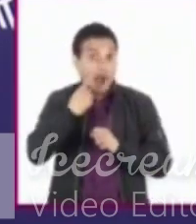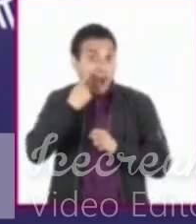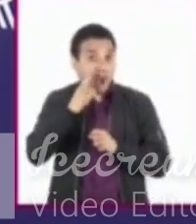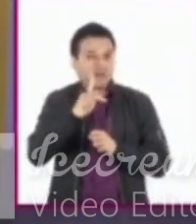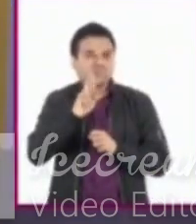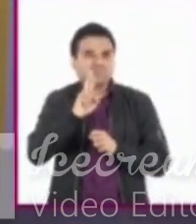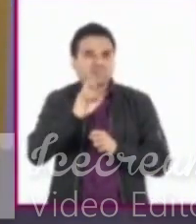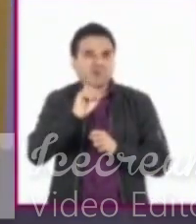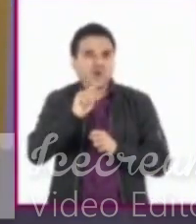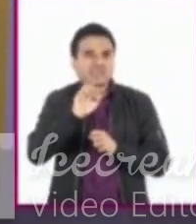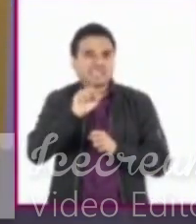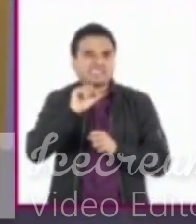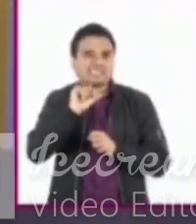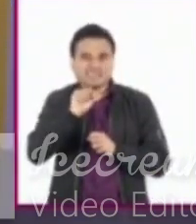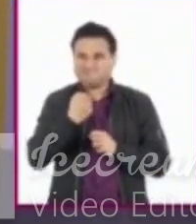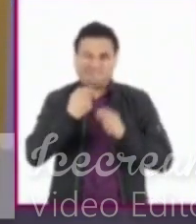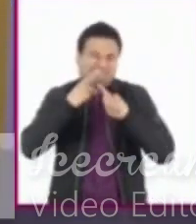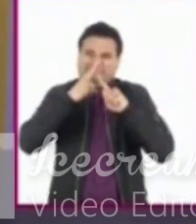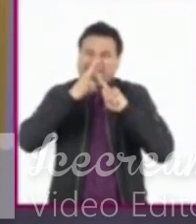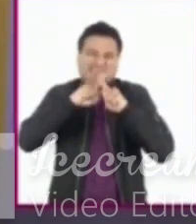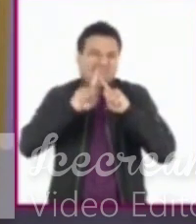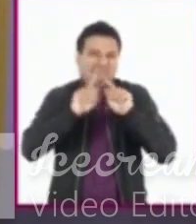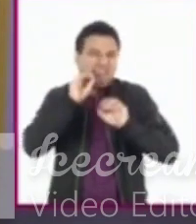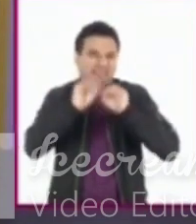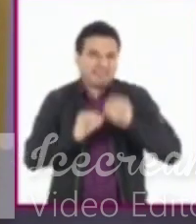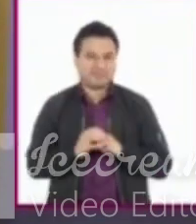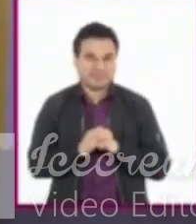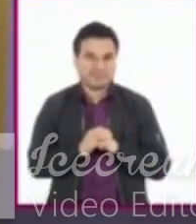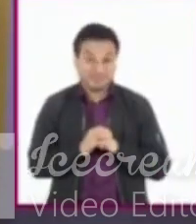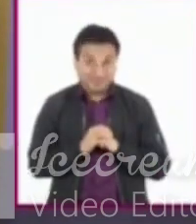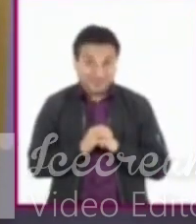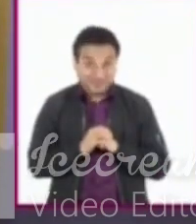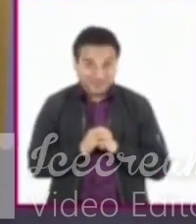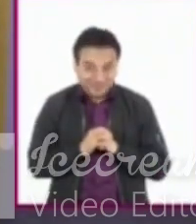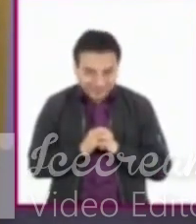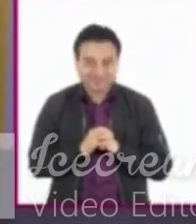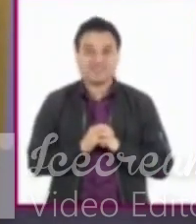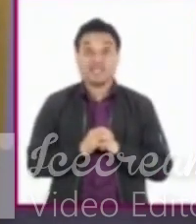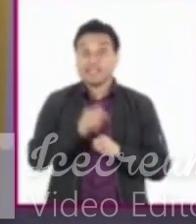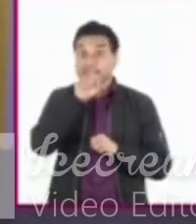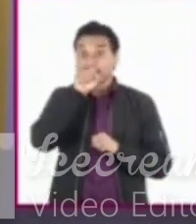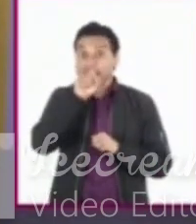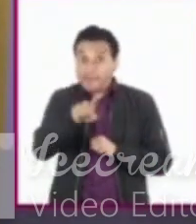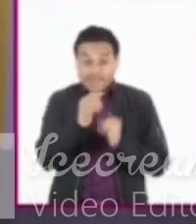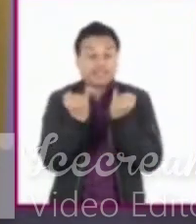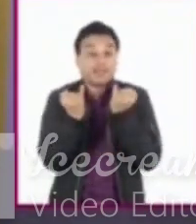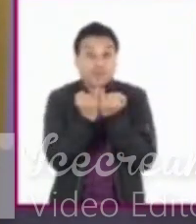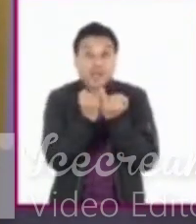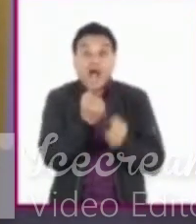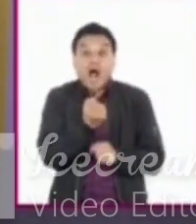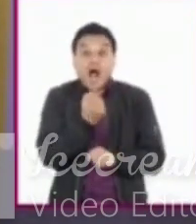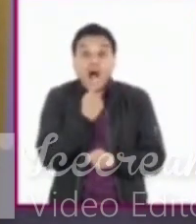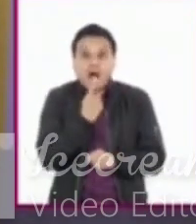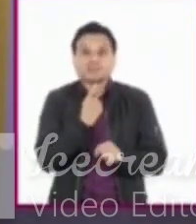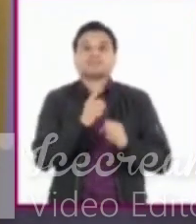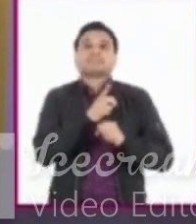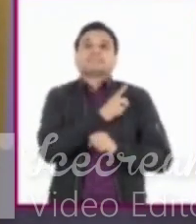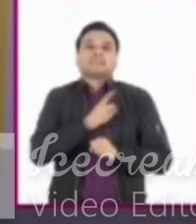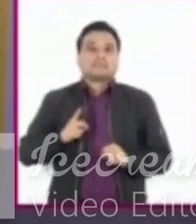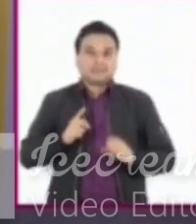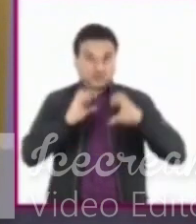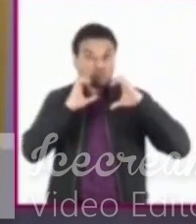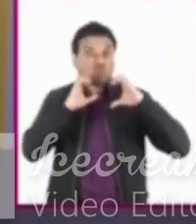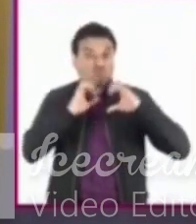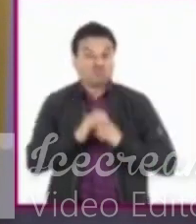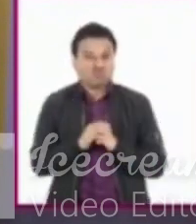extremidades. Sin embargo, en el caso del uso de medicamentos, es necesario ser precavidos,